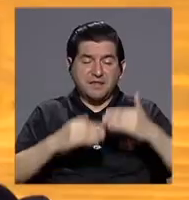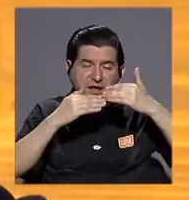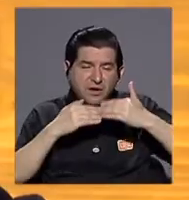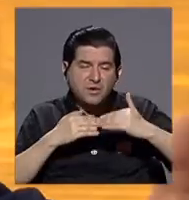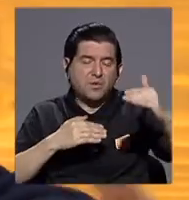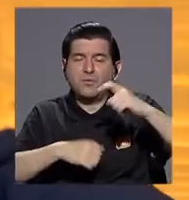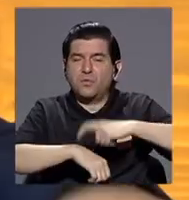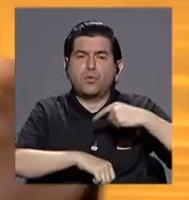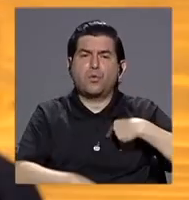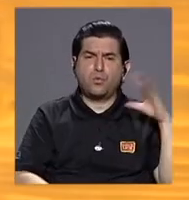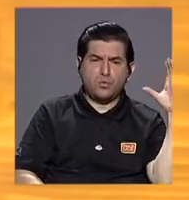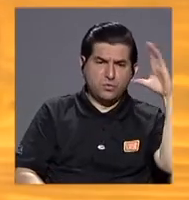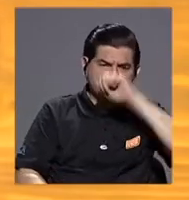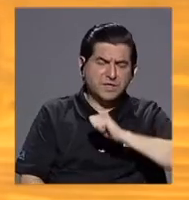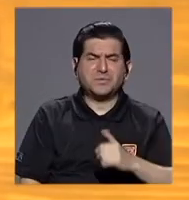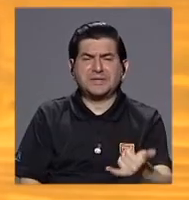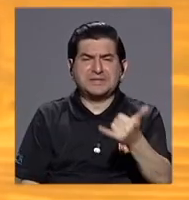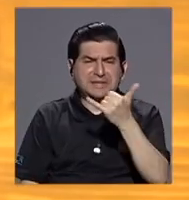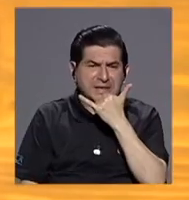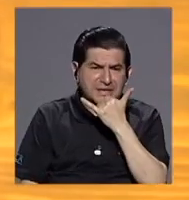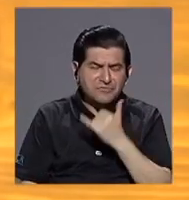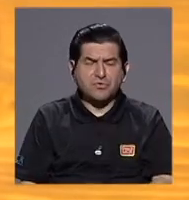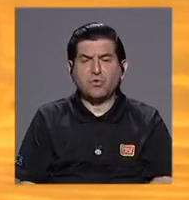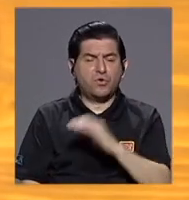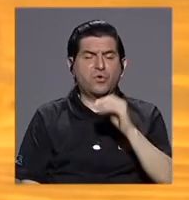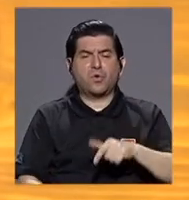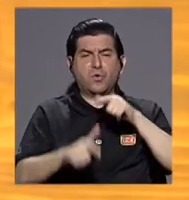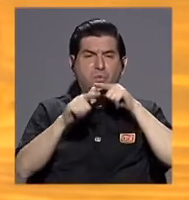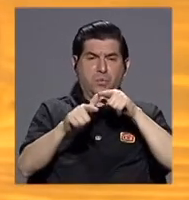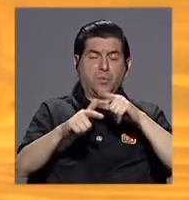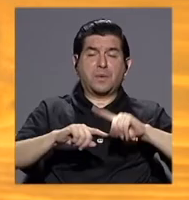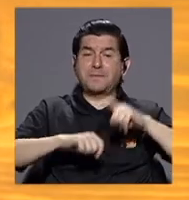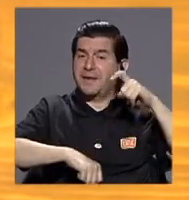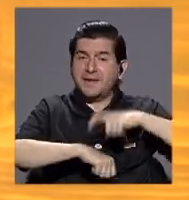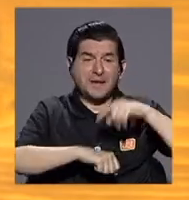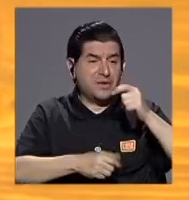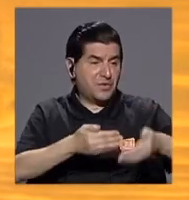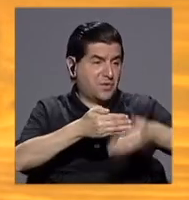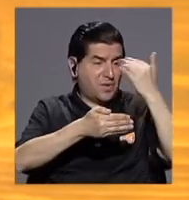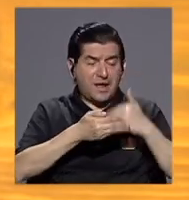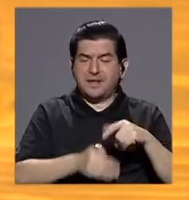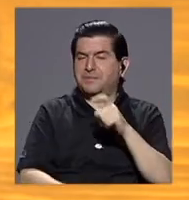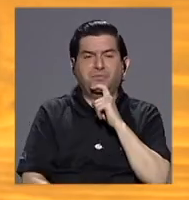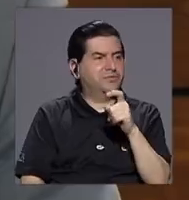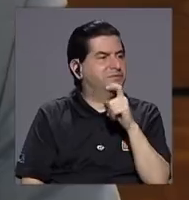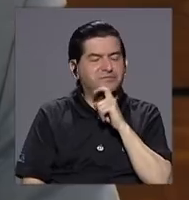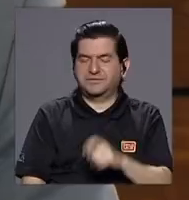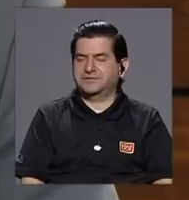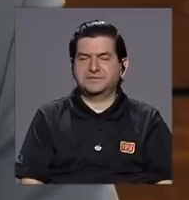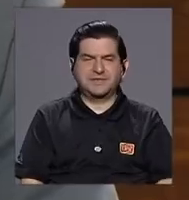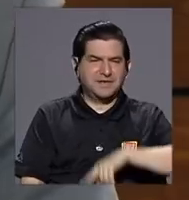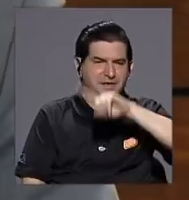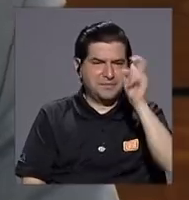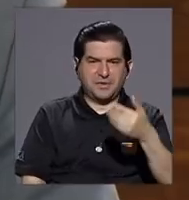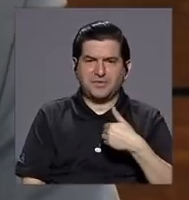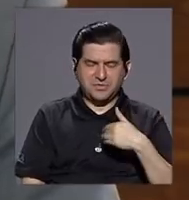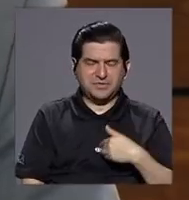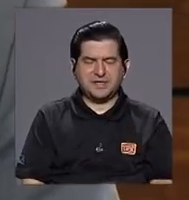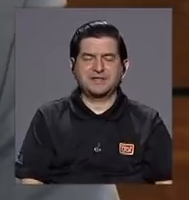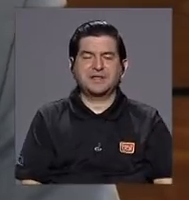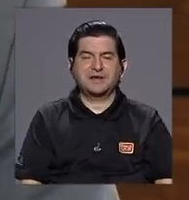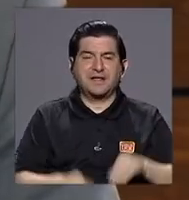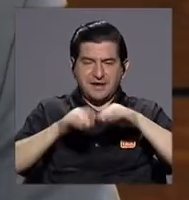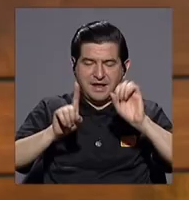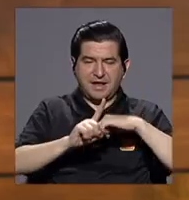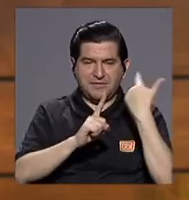tiempo uno ve los errores, las exageraciones, pero en el momento se hace muy difícil. Tenemos preguntas para don Francisco en nuestras redes